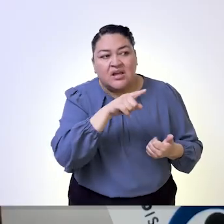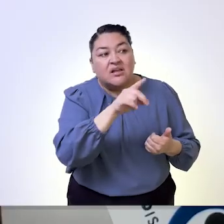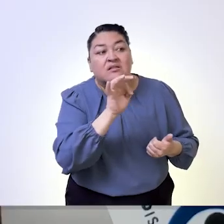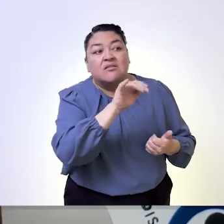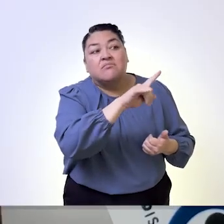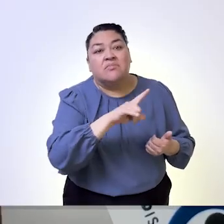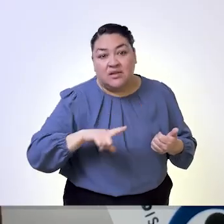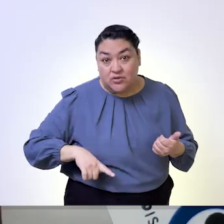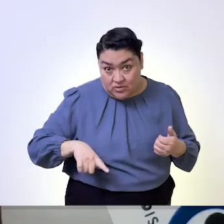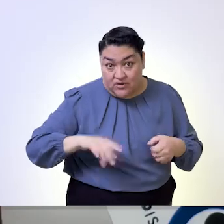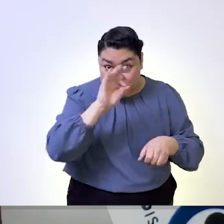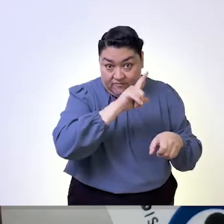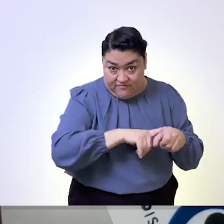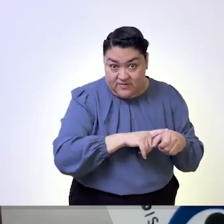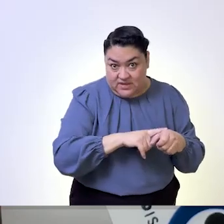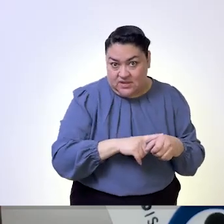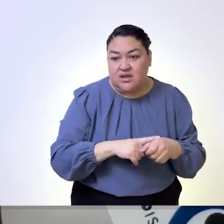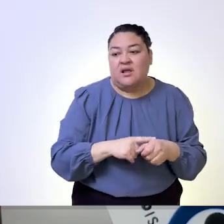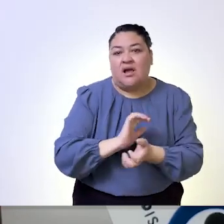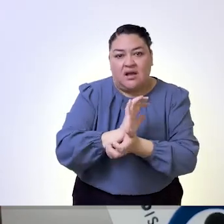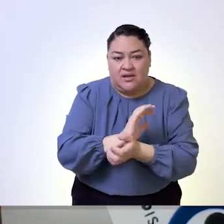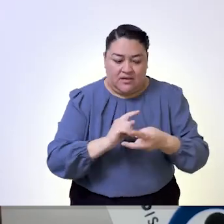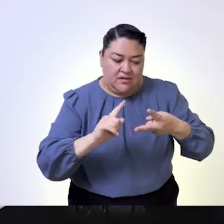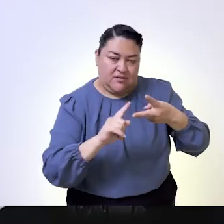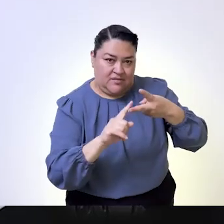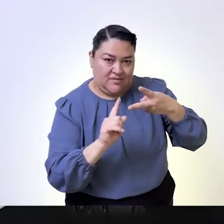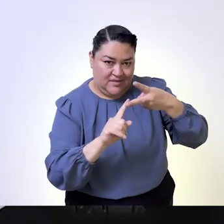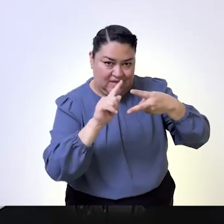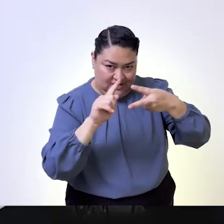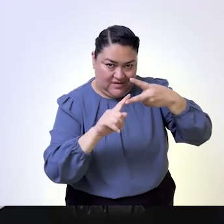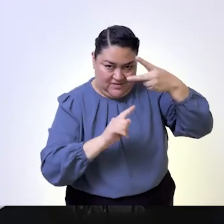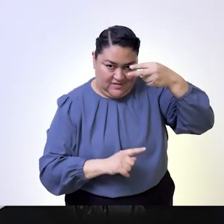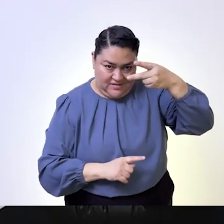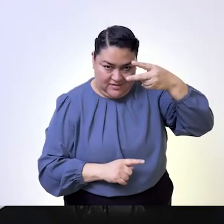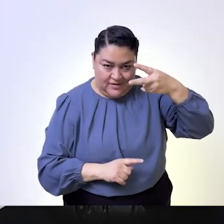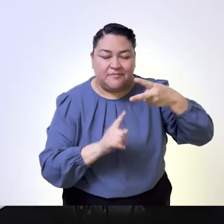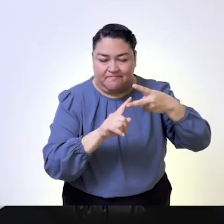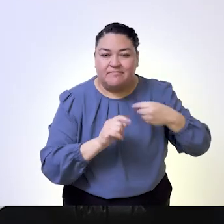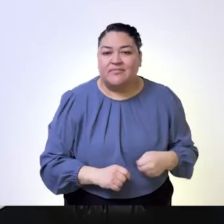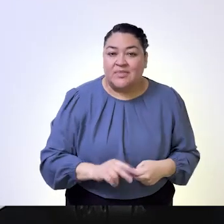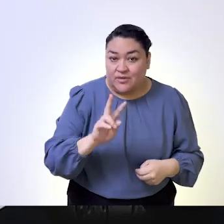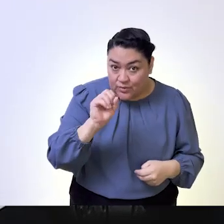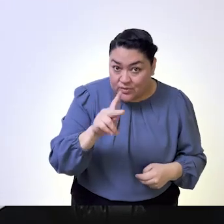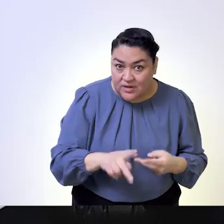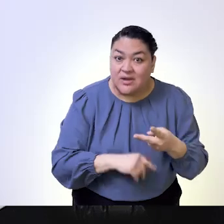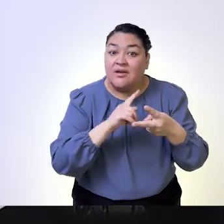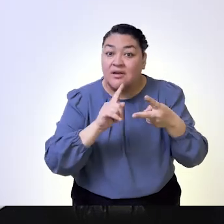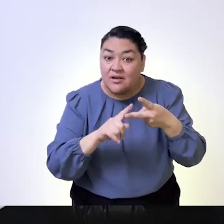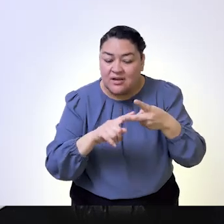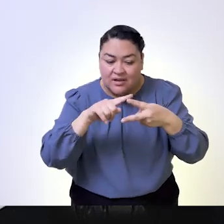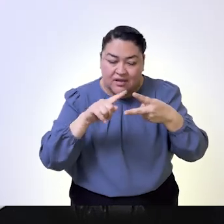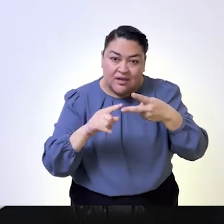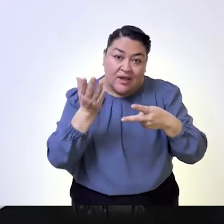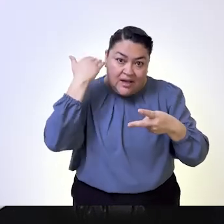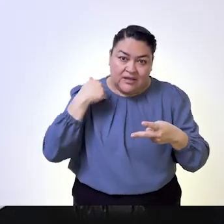para presuntos actos cometidos por autoridades federales, en aquel entonces le llamábamos reclamación, que principalmente, repito,